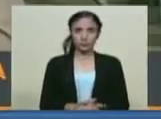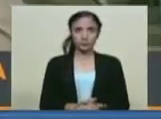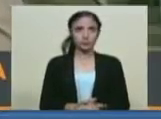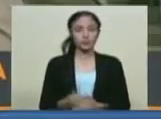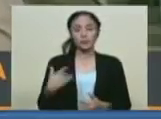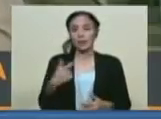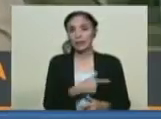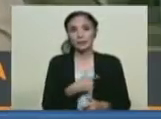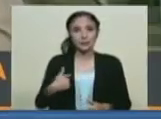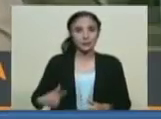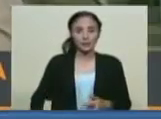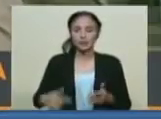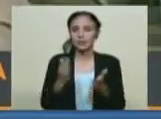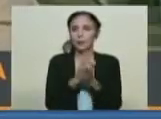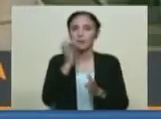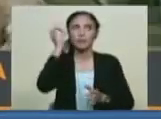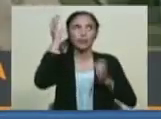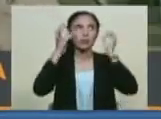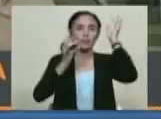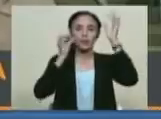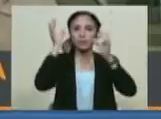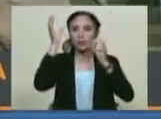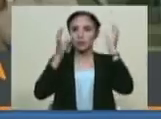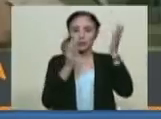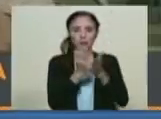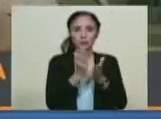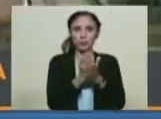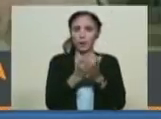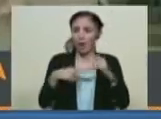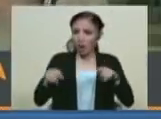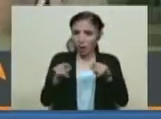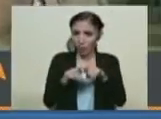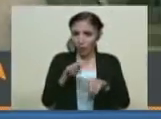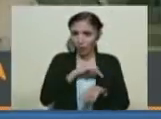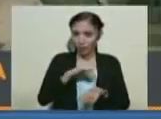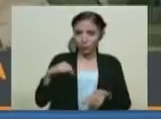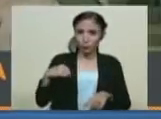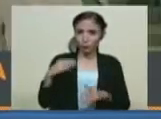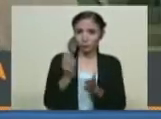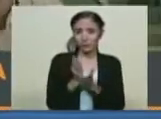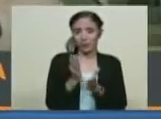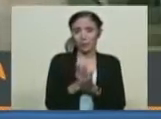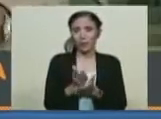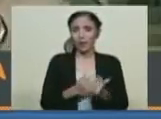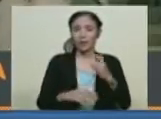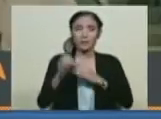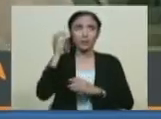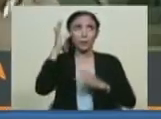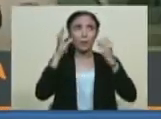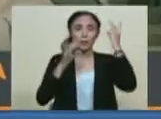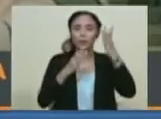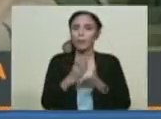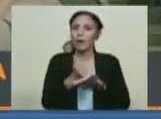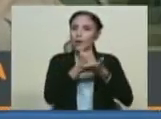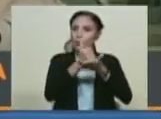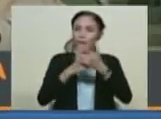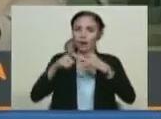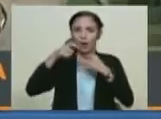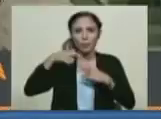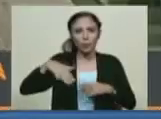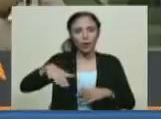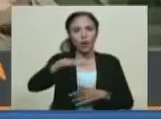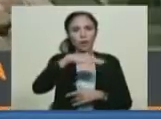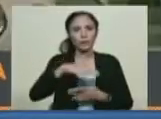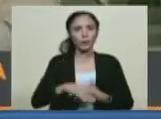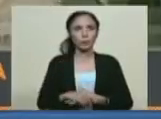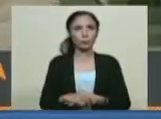inventan mucho los chinos, igual que nosotros, que nos las pasamos inventando, creando para proteger al pueblo, para construir